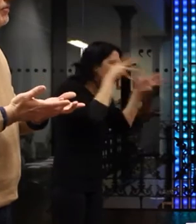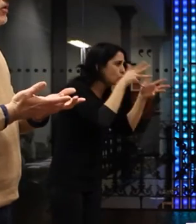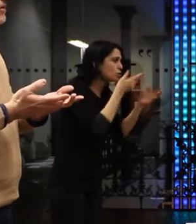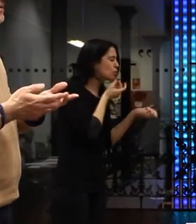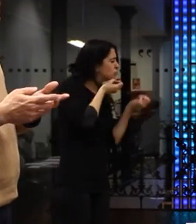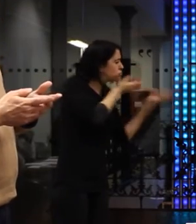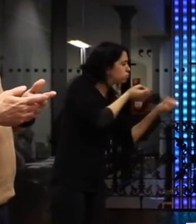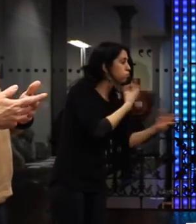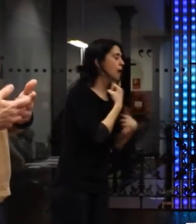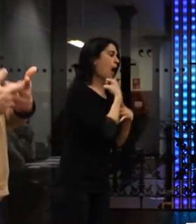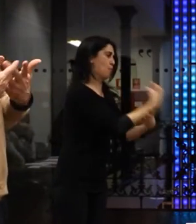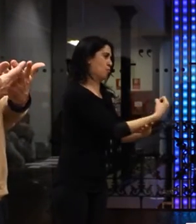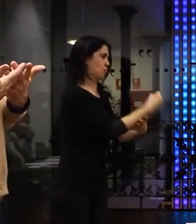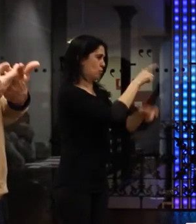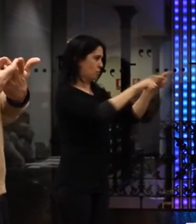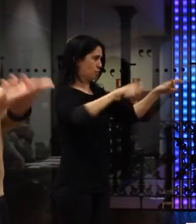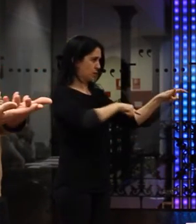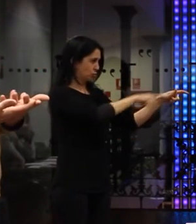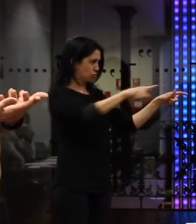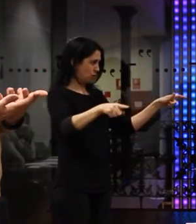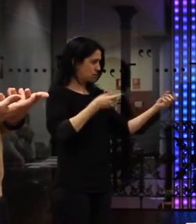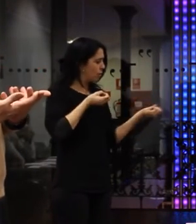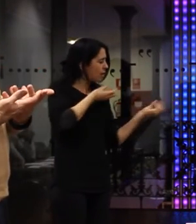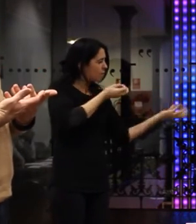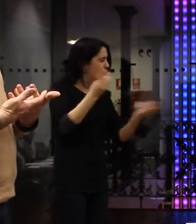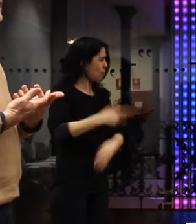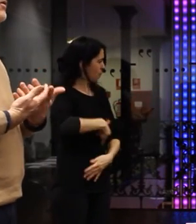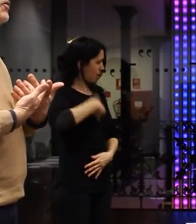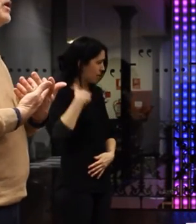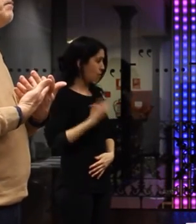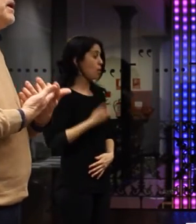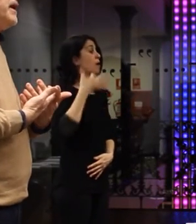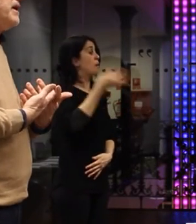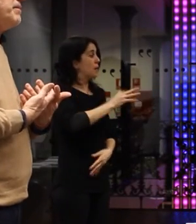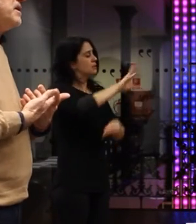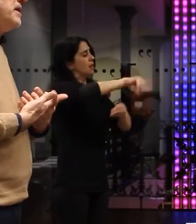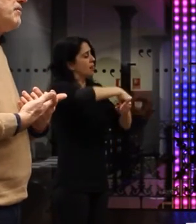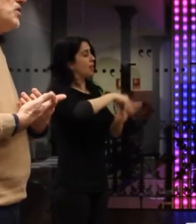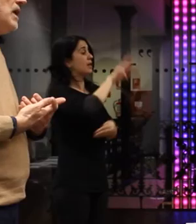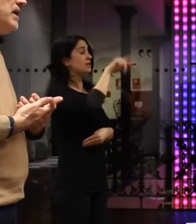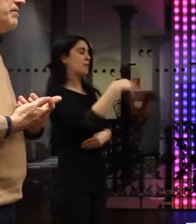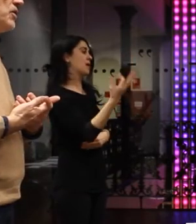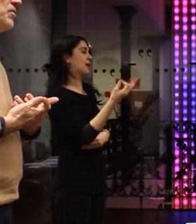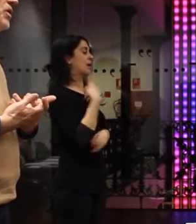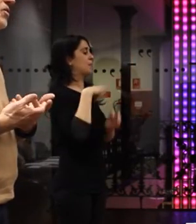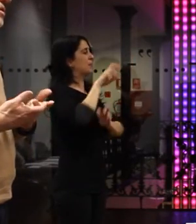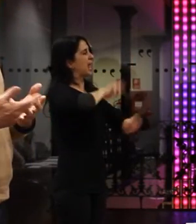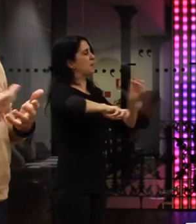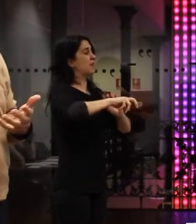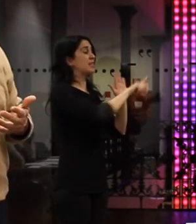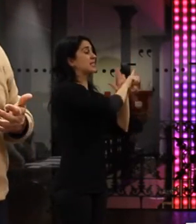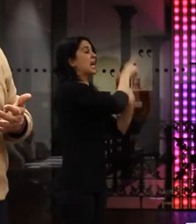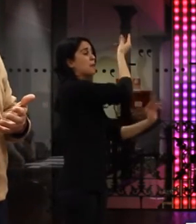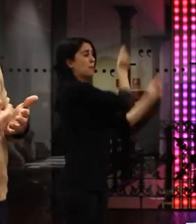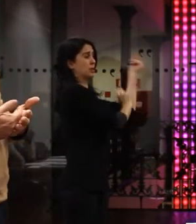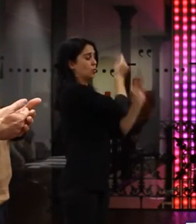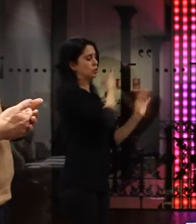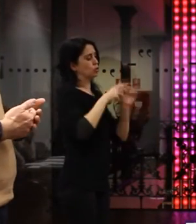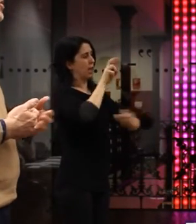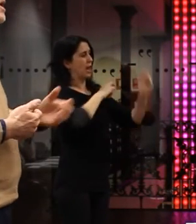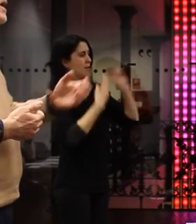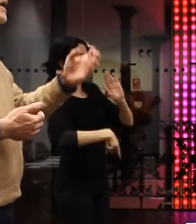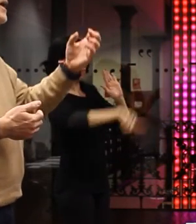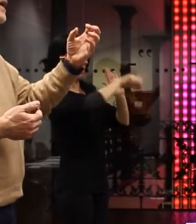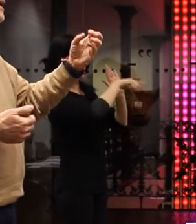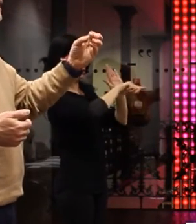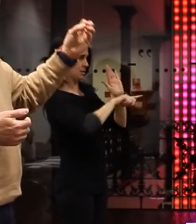asesoramiento y de apoyo. Esto, además, está complementado con enmiendas que presentamos a la Ley de Presupuestos desde el Grupo Parlamentario de